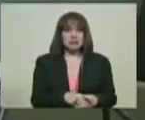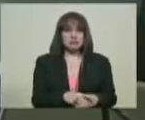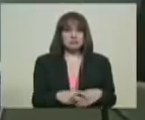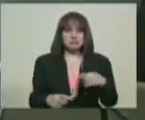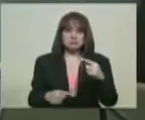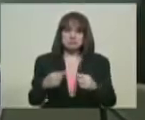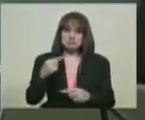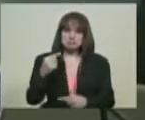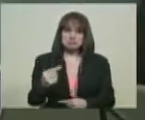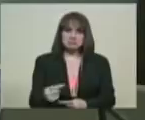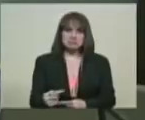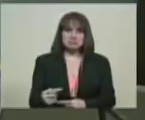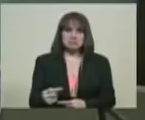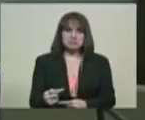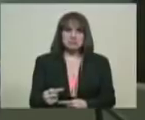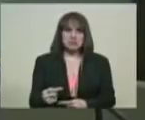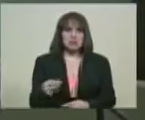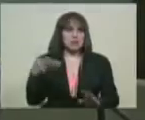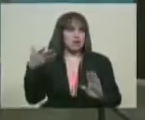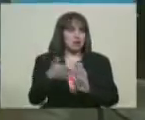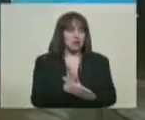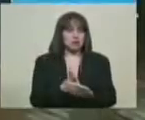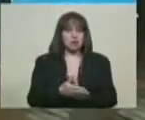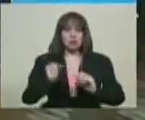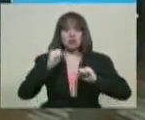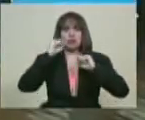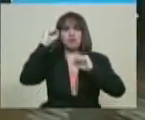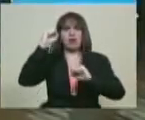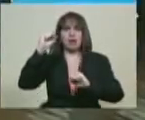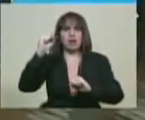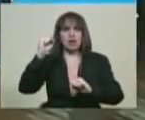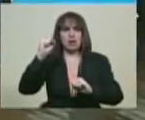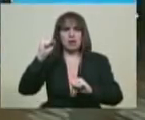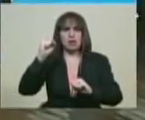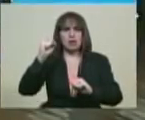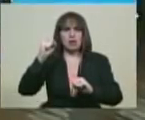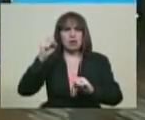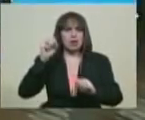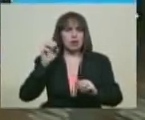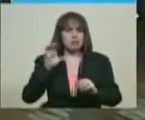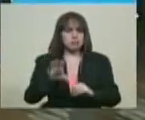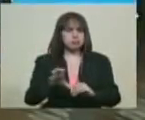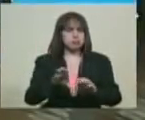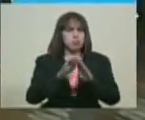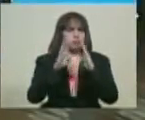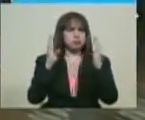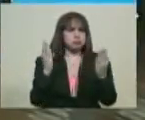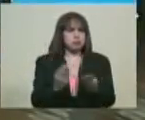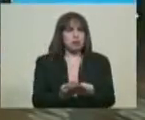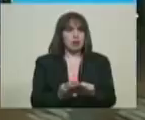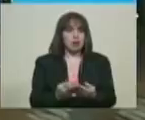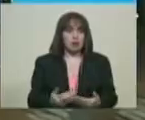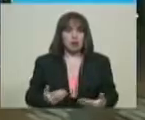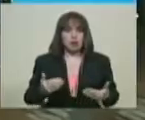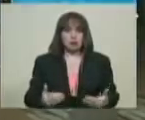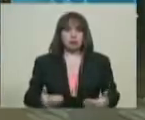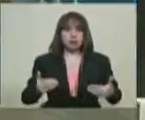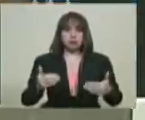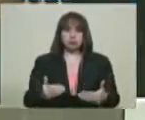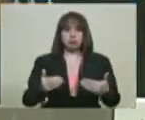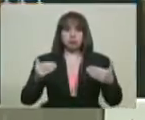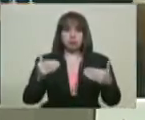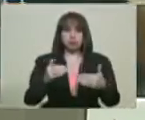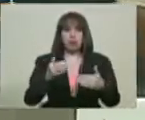temprano que tarde nuestra causa triunfará en el campo mundial y nosotros avanzaremos hacia un estado